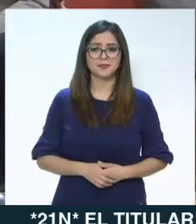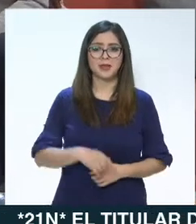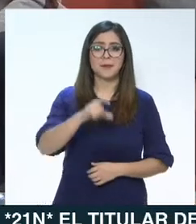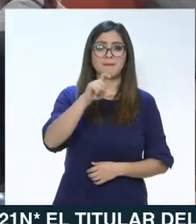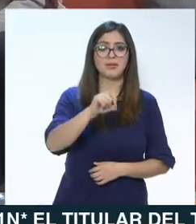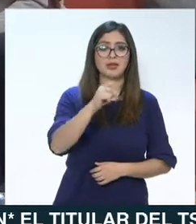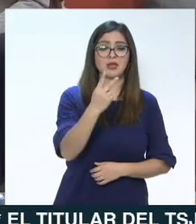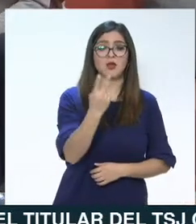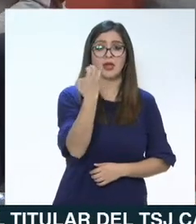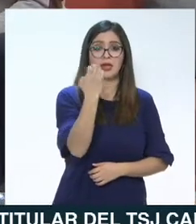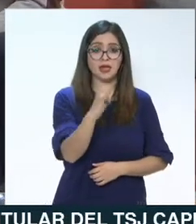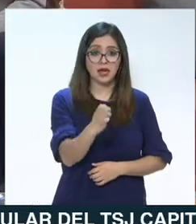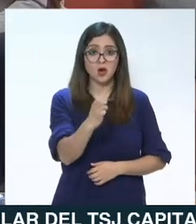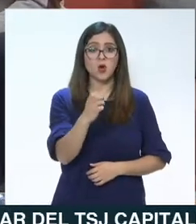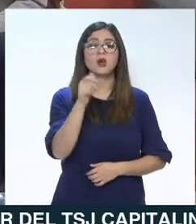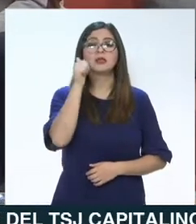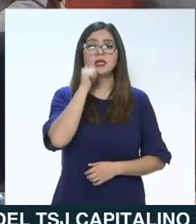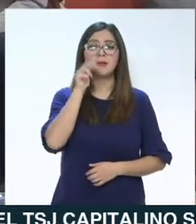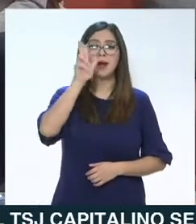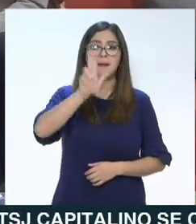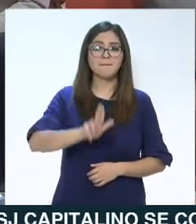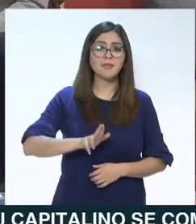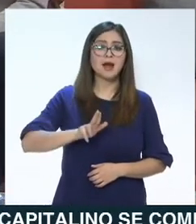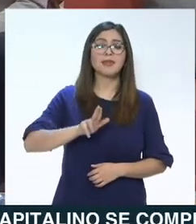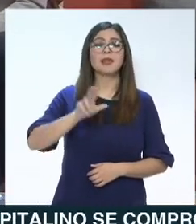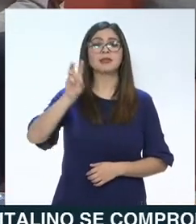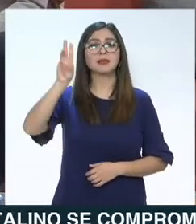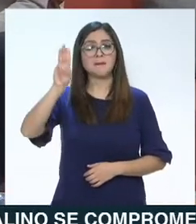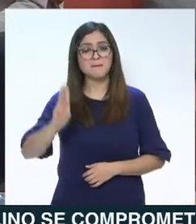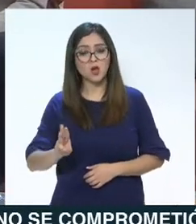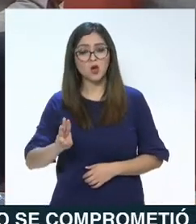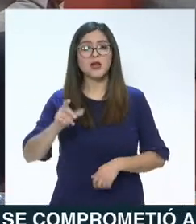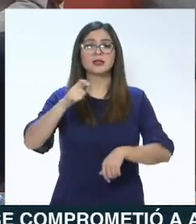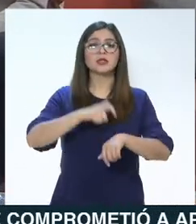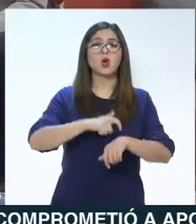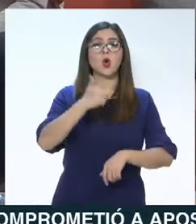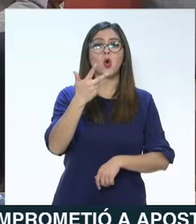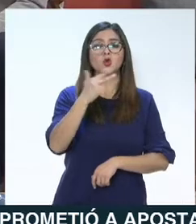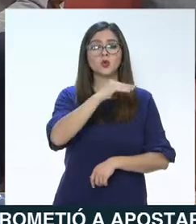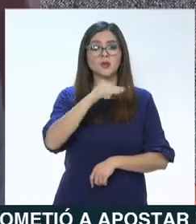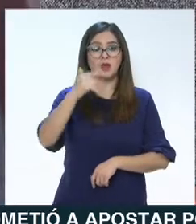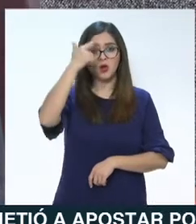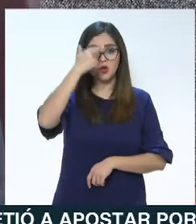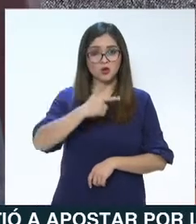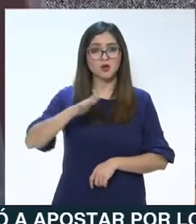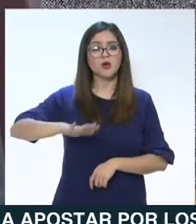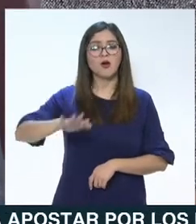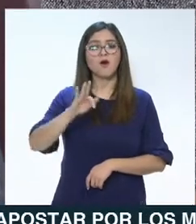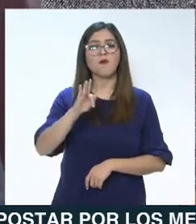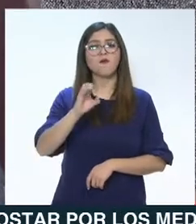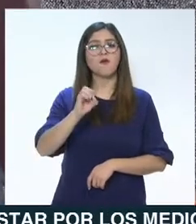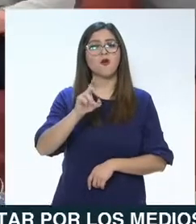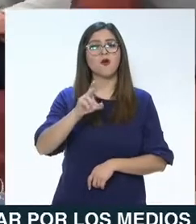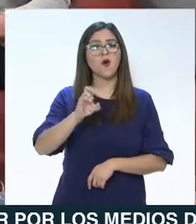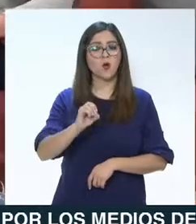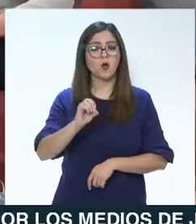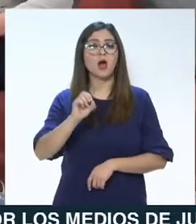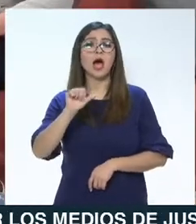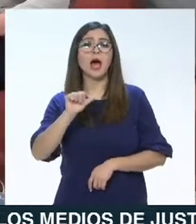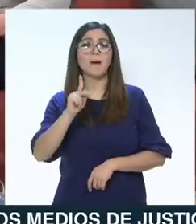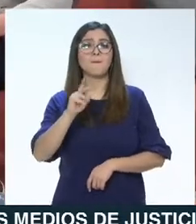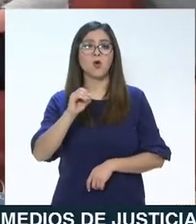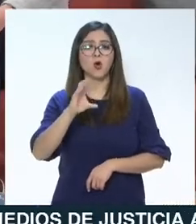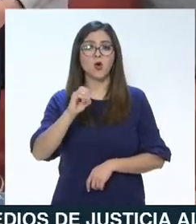de enero vamos a estar todos los martes y miércoles a las 8:30 en el foro ¿A Poco No? Sí. ¿Y hasta qué